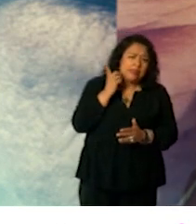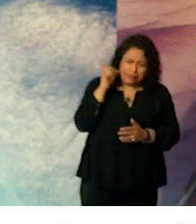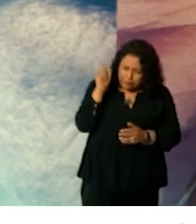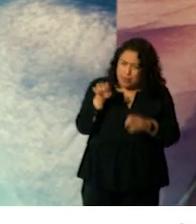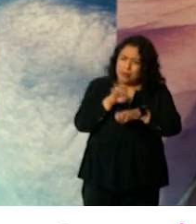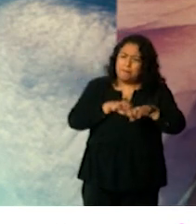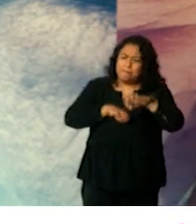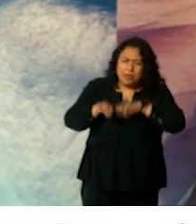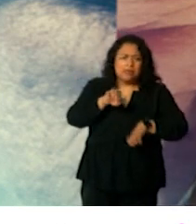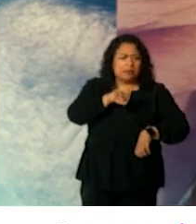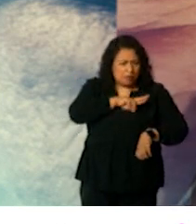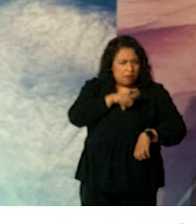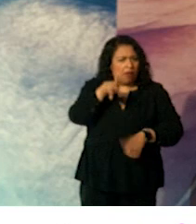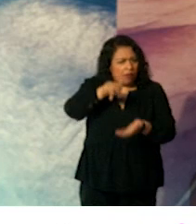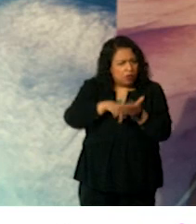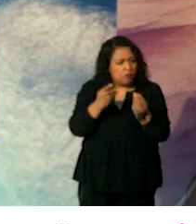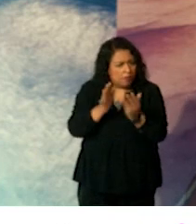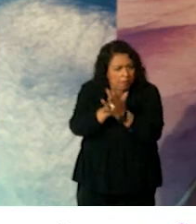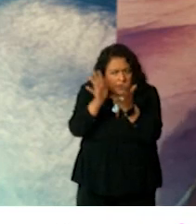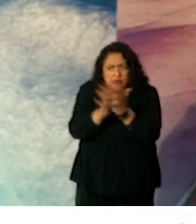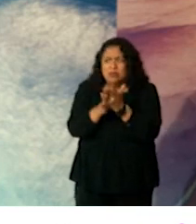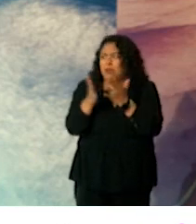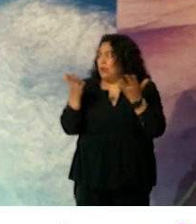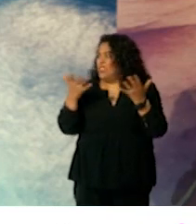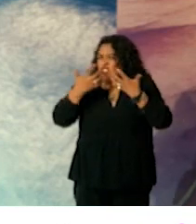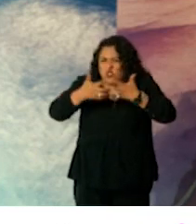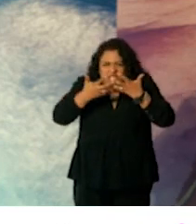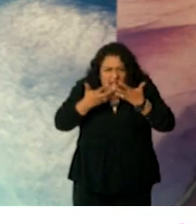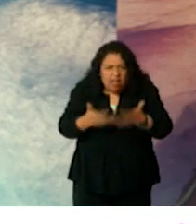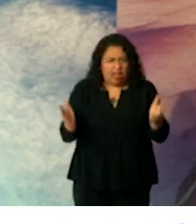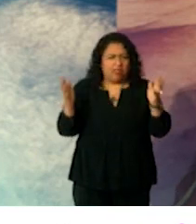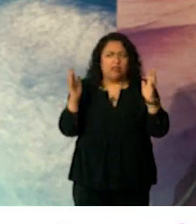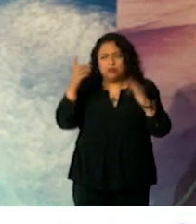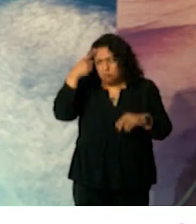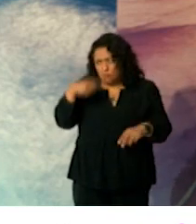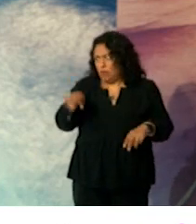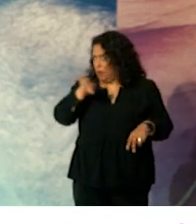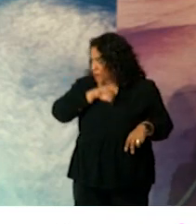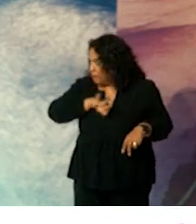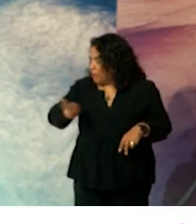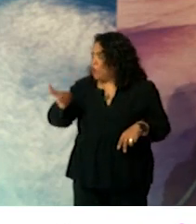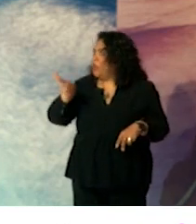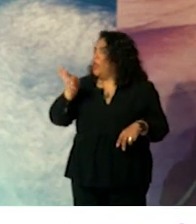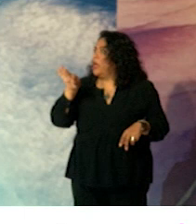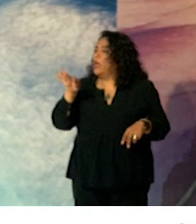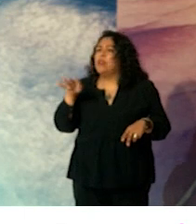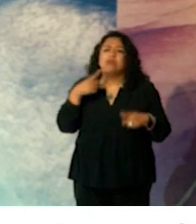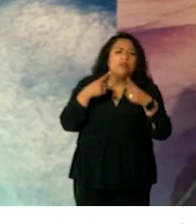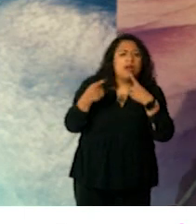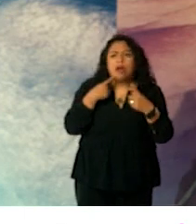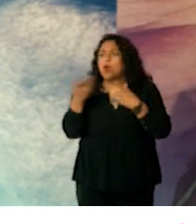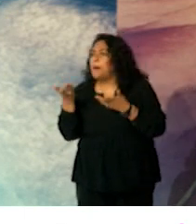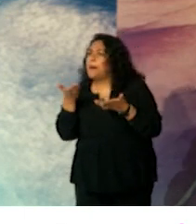las empresas privadas tienen mucho que ver en ese tema, las grandes industrias, que para poder tener para abrir el diálogo, para